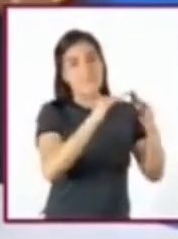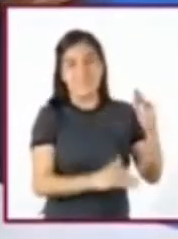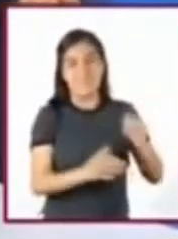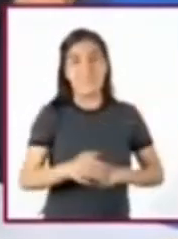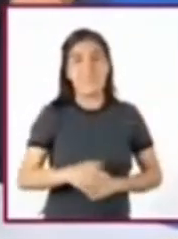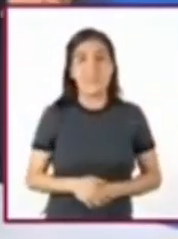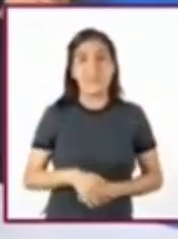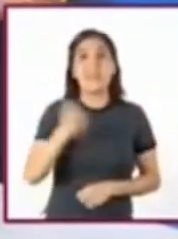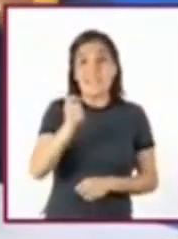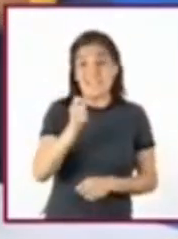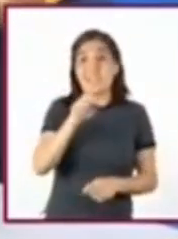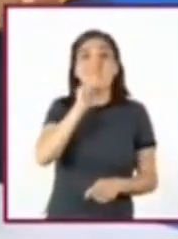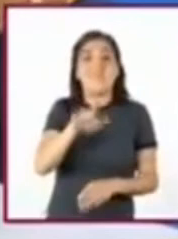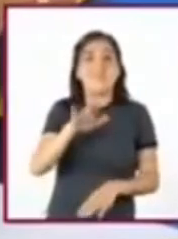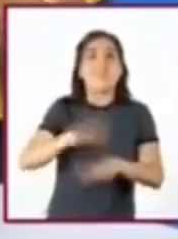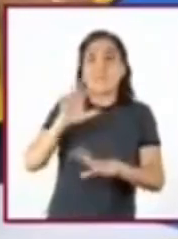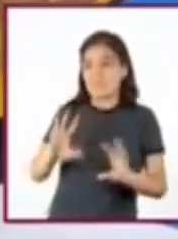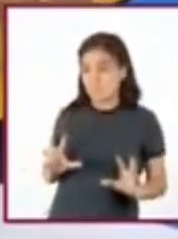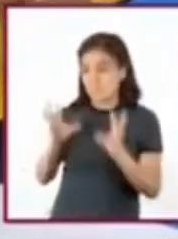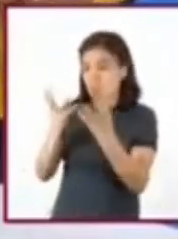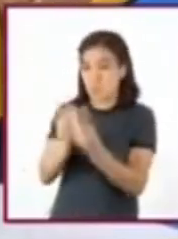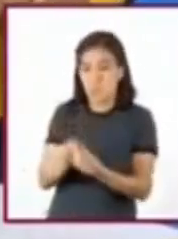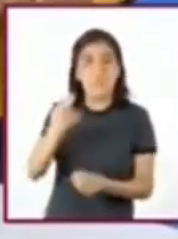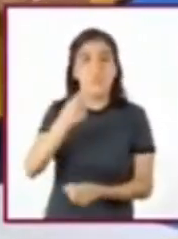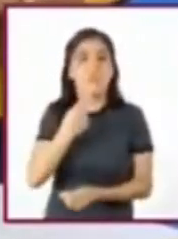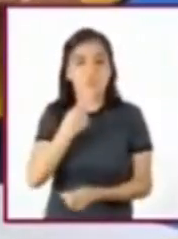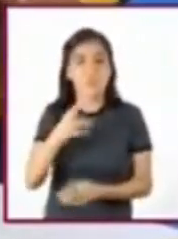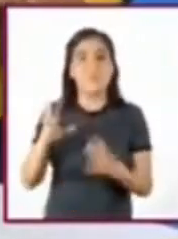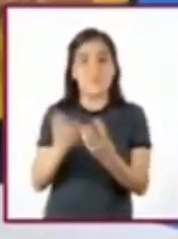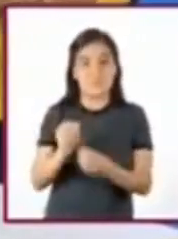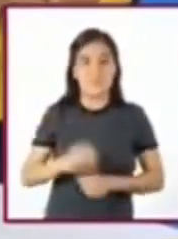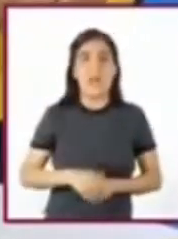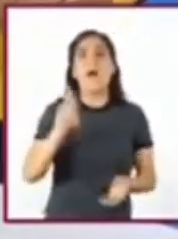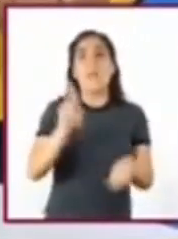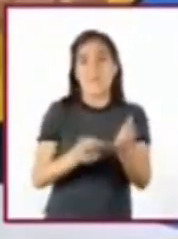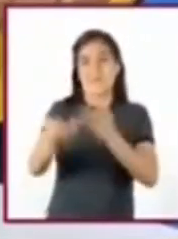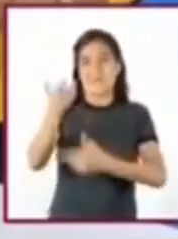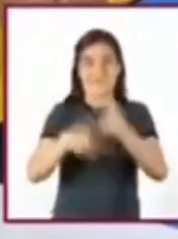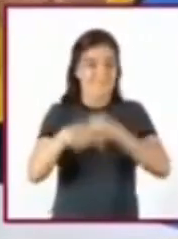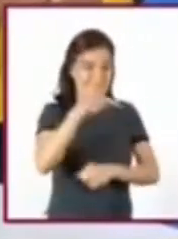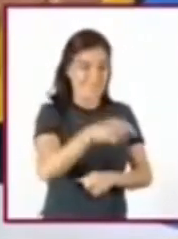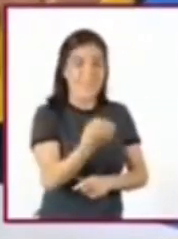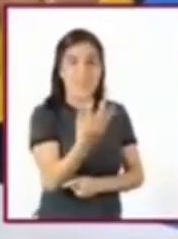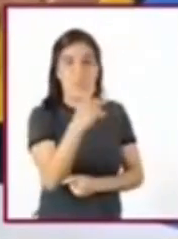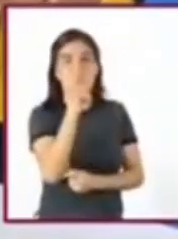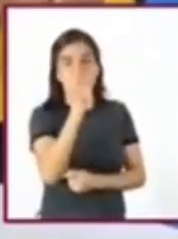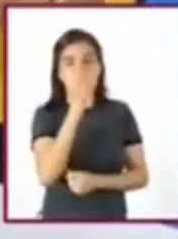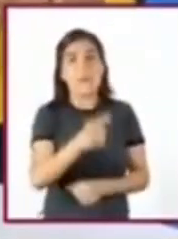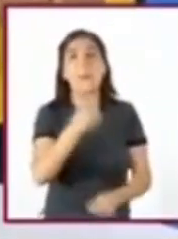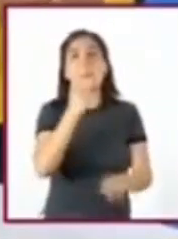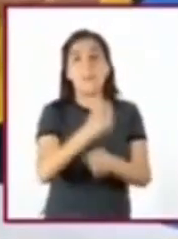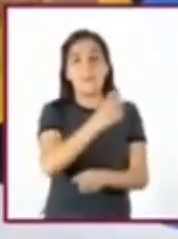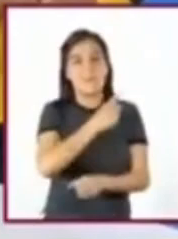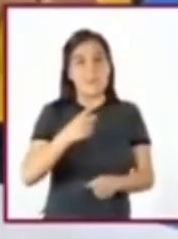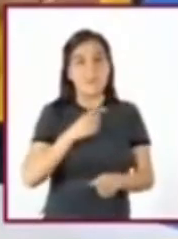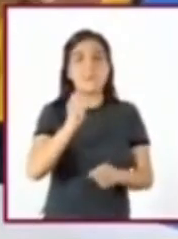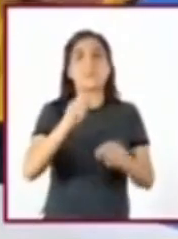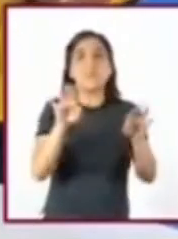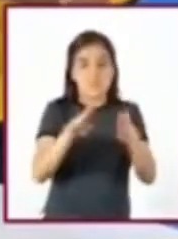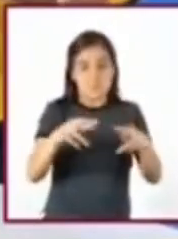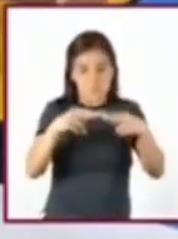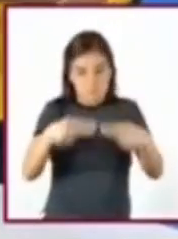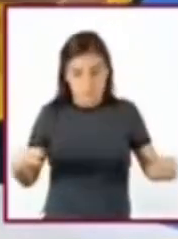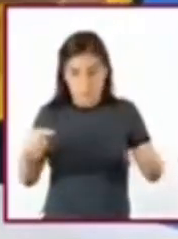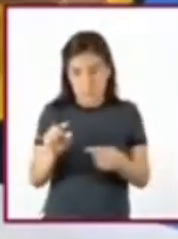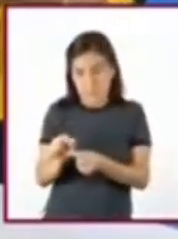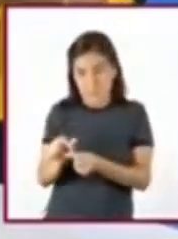utilizamos varios a la vez. Entonces, regresando a la lámpara, lo primero que vamos a hacer es construir el circuito para que